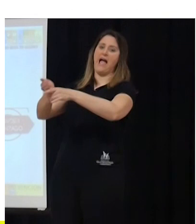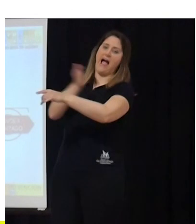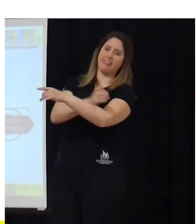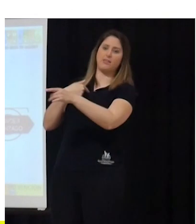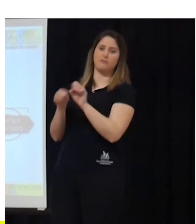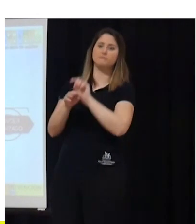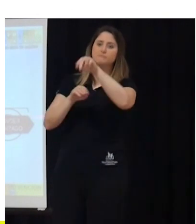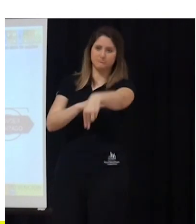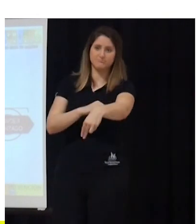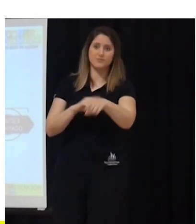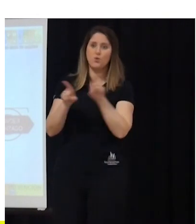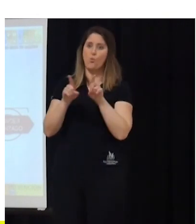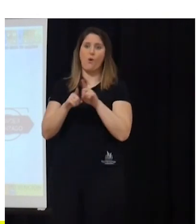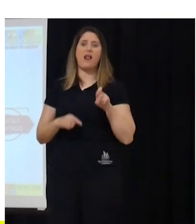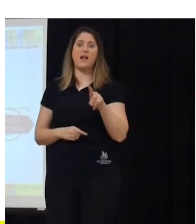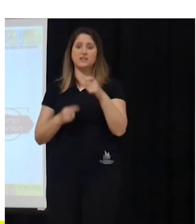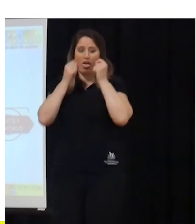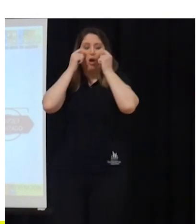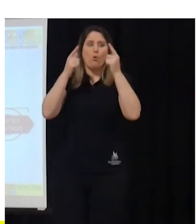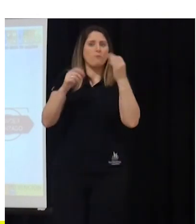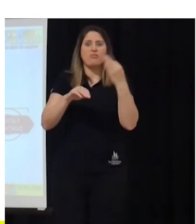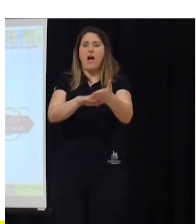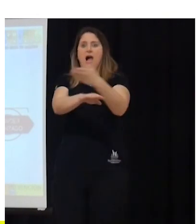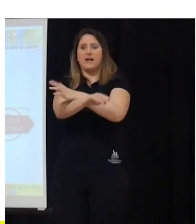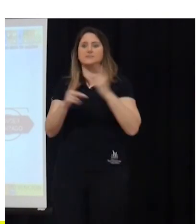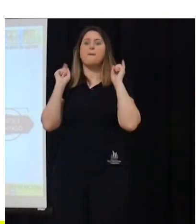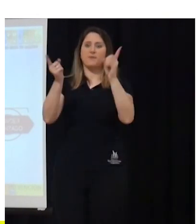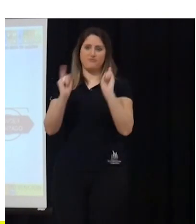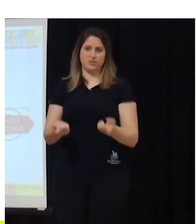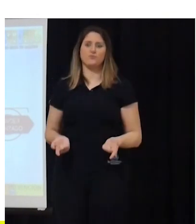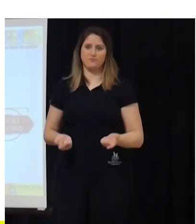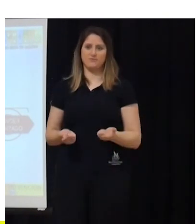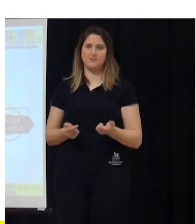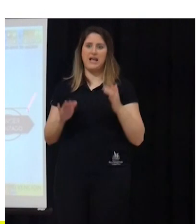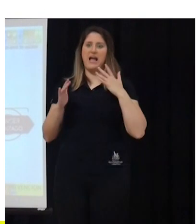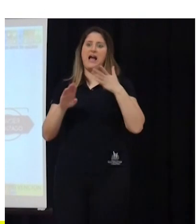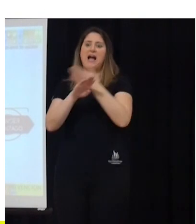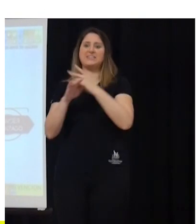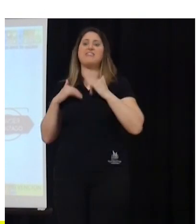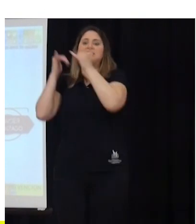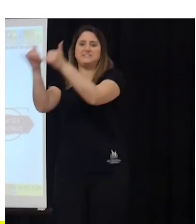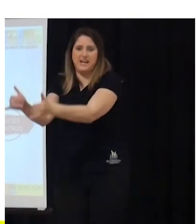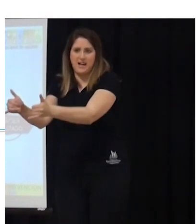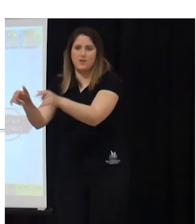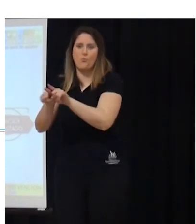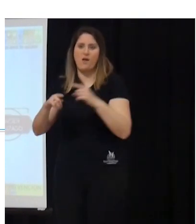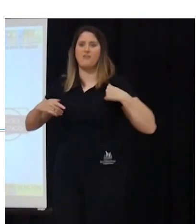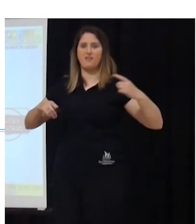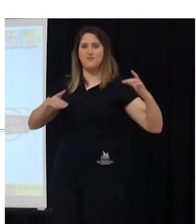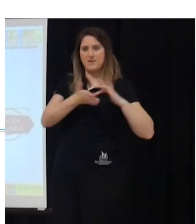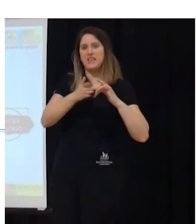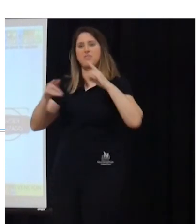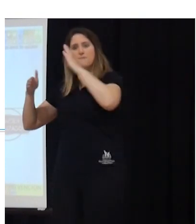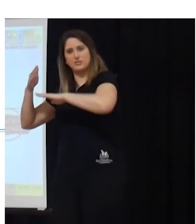Cuando hable de prevención, me voy a centrar con ustedes en hablar de la prevención primaria y la secundaria. No vamos a hablar de la terciaria, que